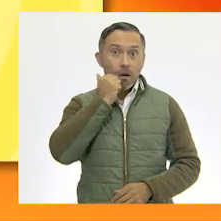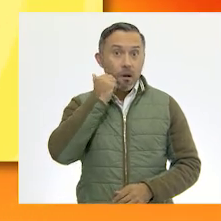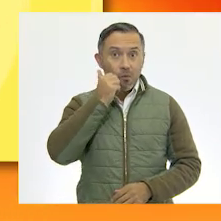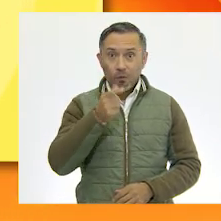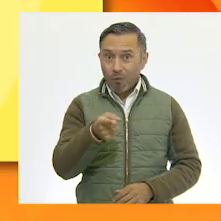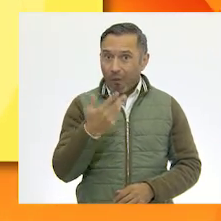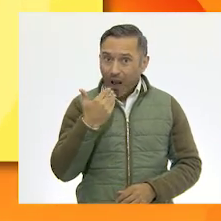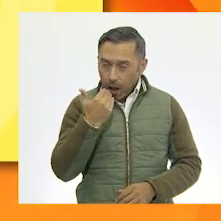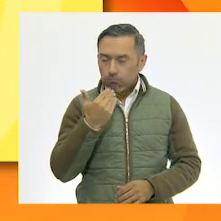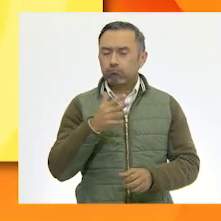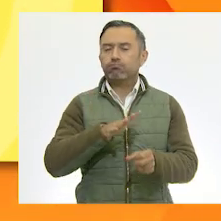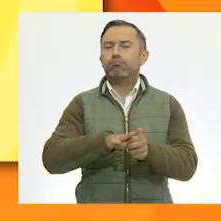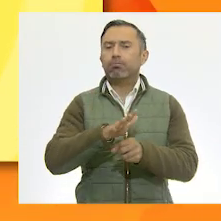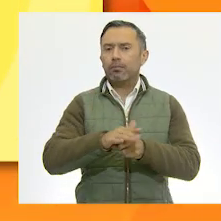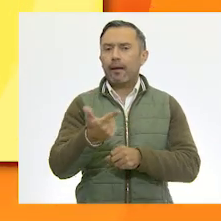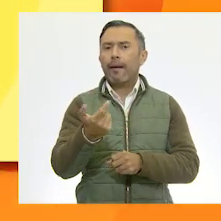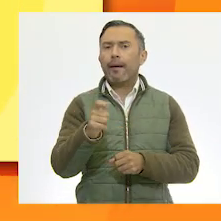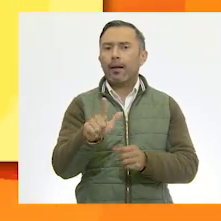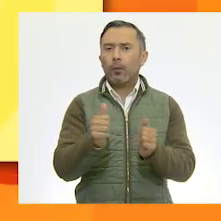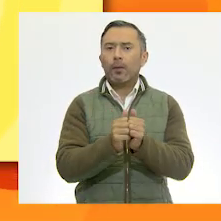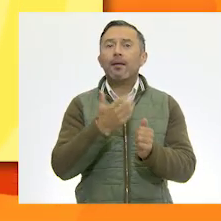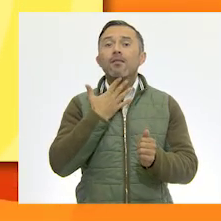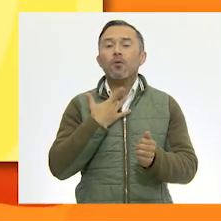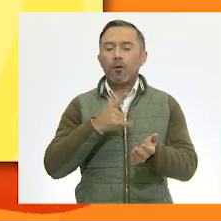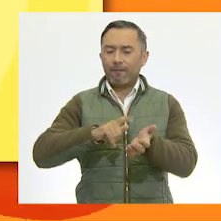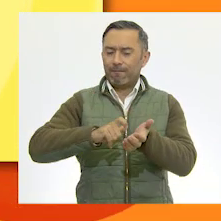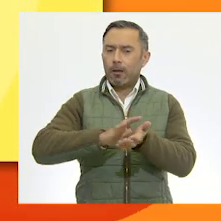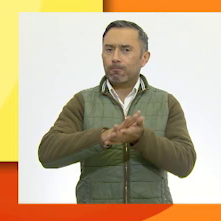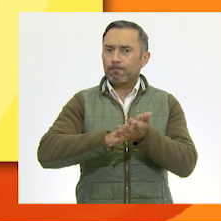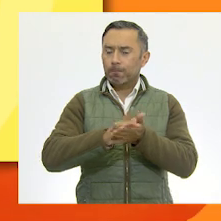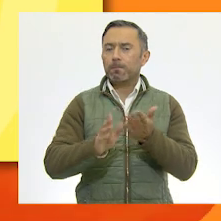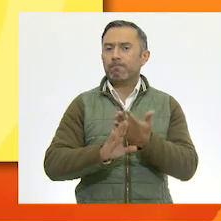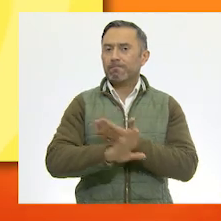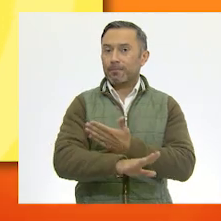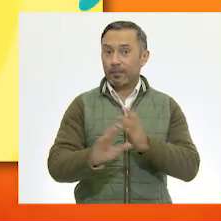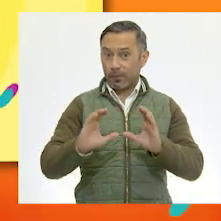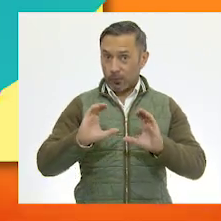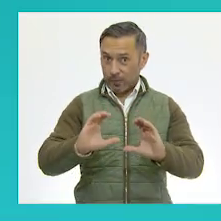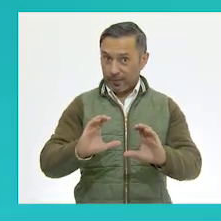usa desinfectantes a base de alcohol. ¡Cuídate!